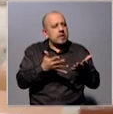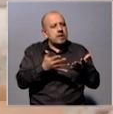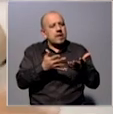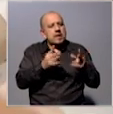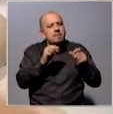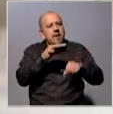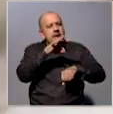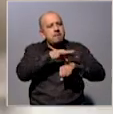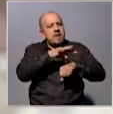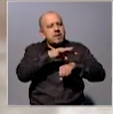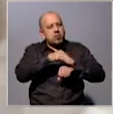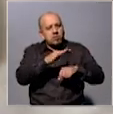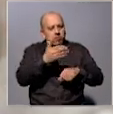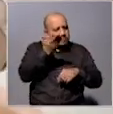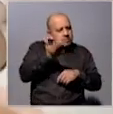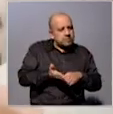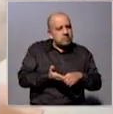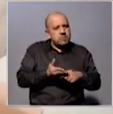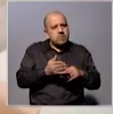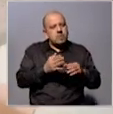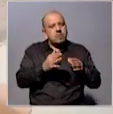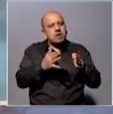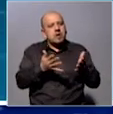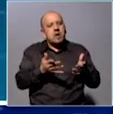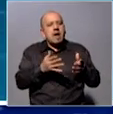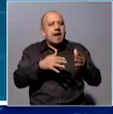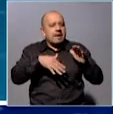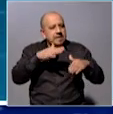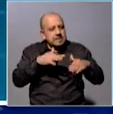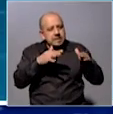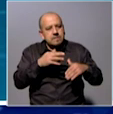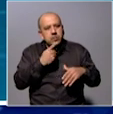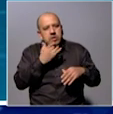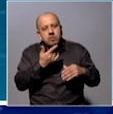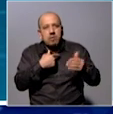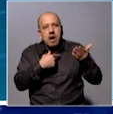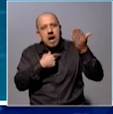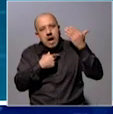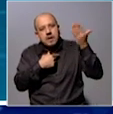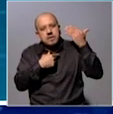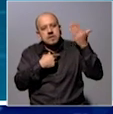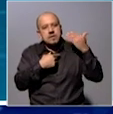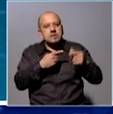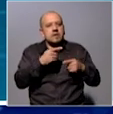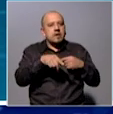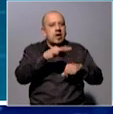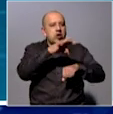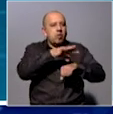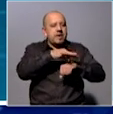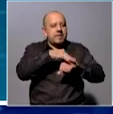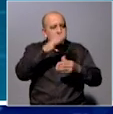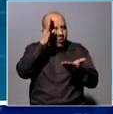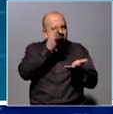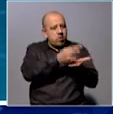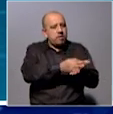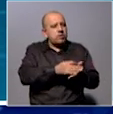al médico como figura? ¿A qué voy, Eduardo? Suele hablarse de que en otros tiempos era muy común que los médicos en los pueblos, en las ciudades,